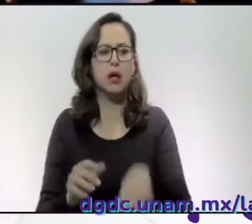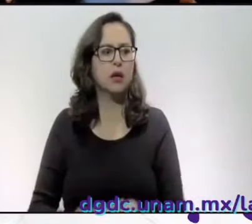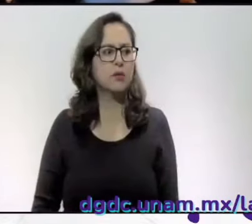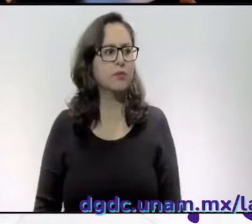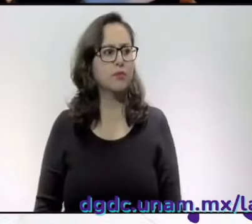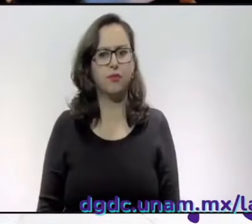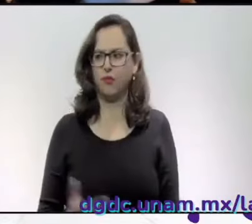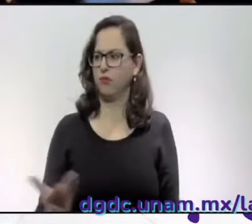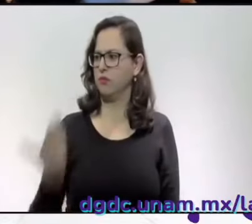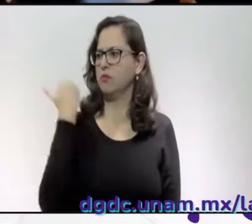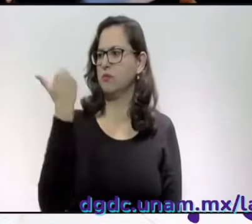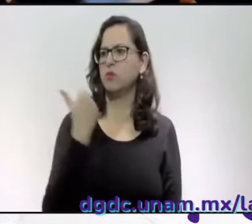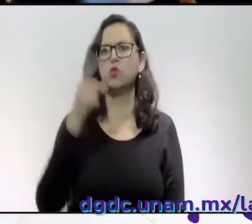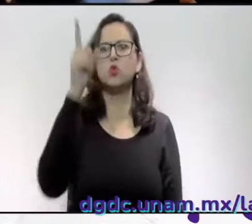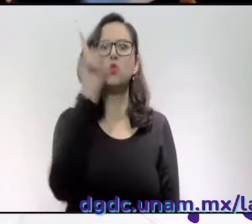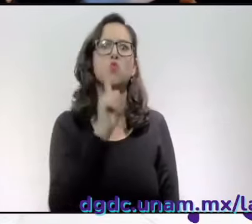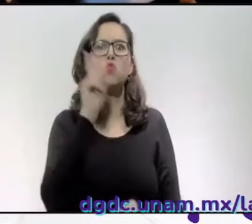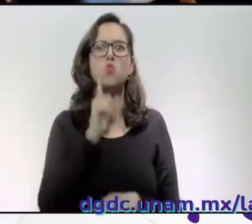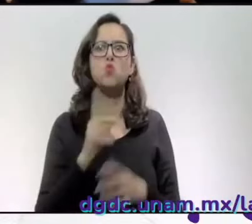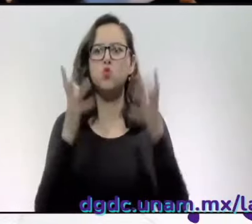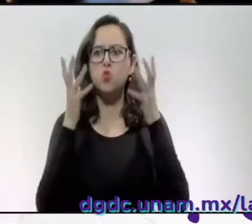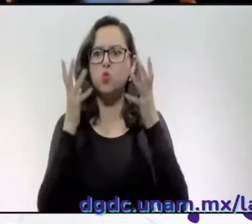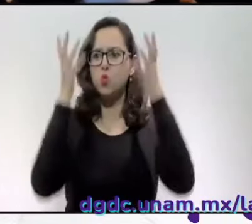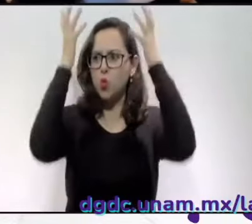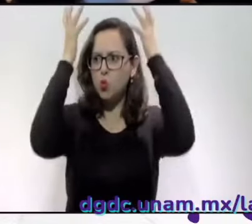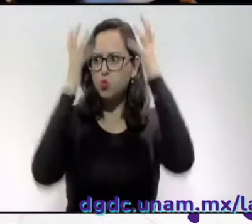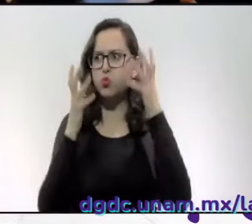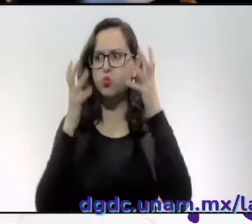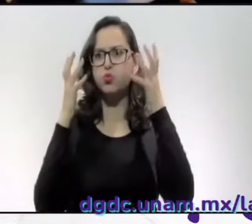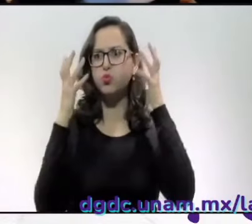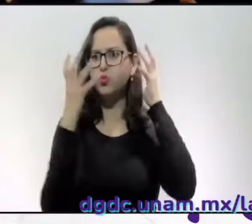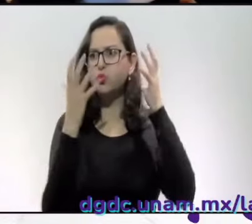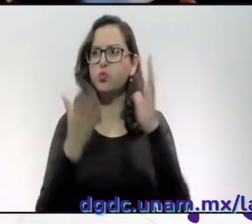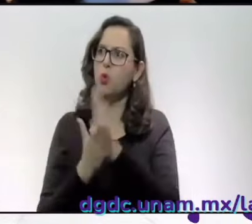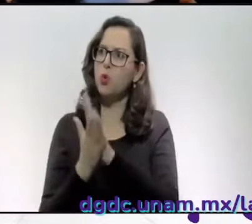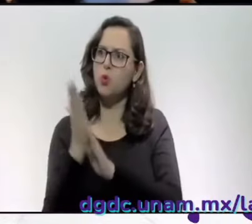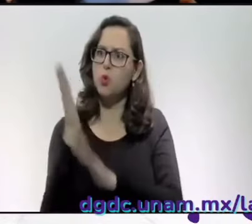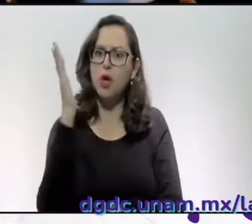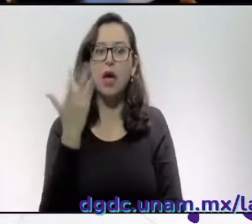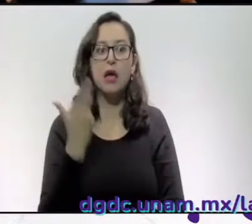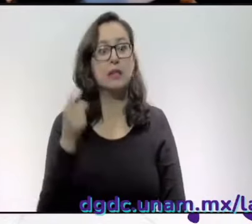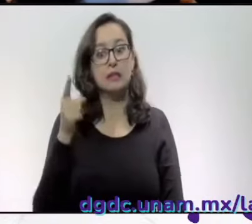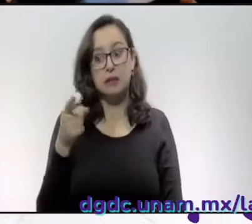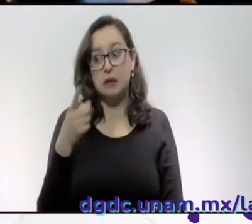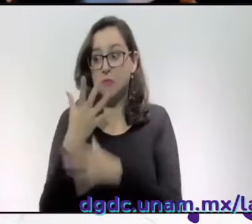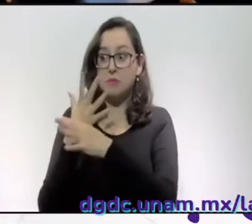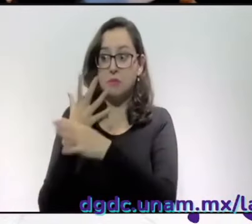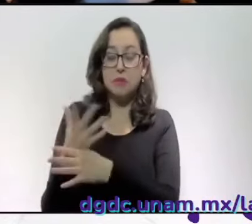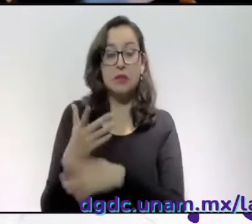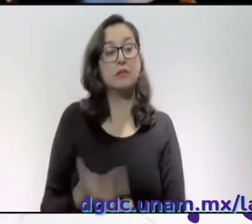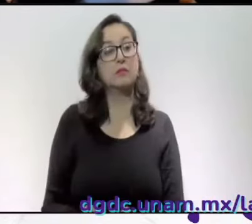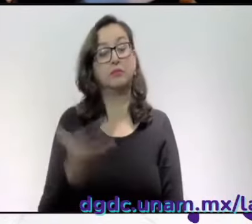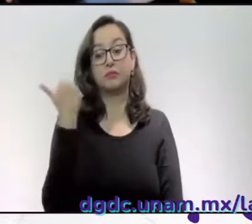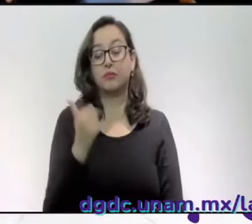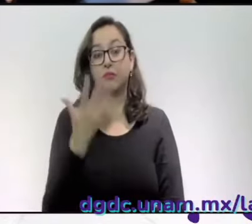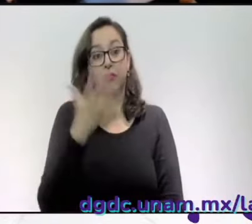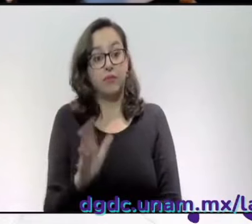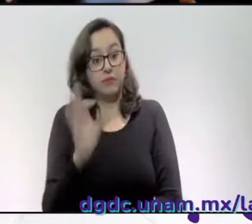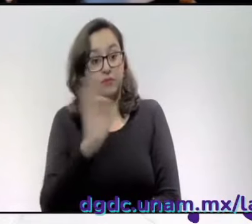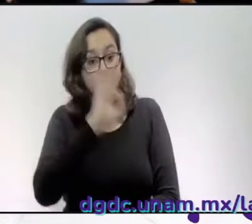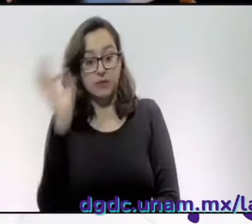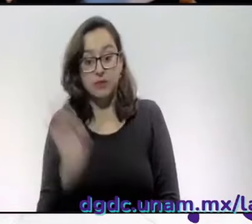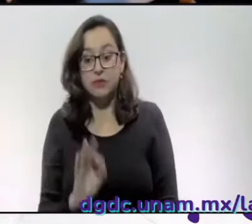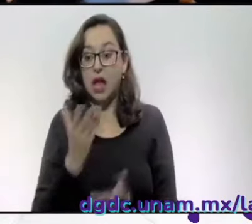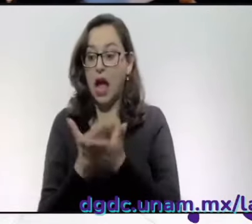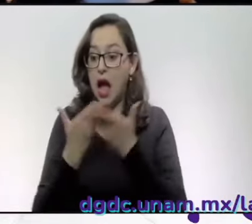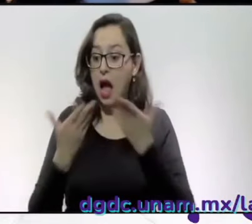maravillosa, Claudia Ñeure, me dijo que en su época se presentaron un 10% de mujeres al puesto astronauta, ahora son